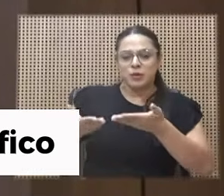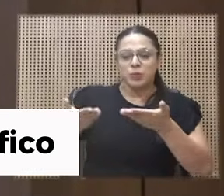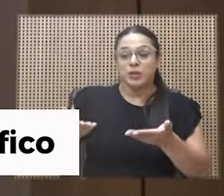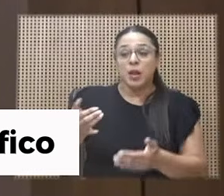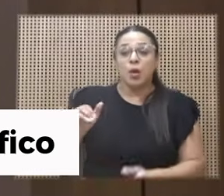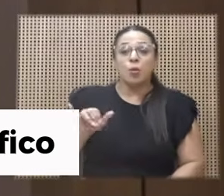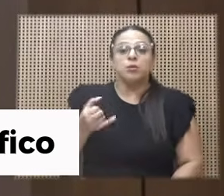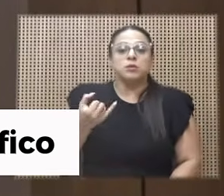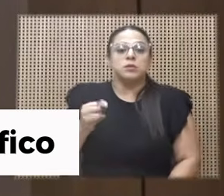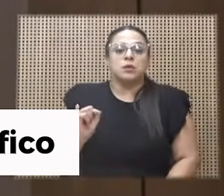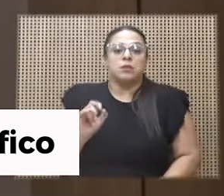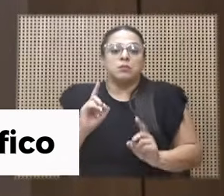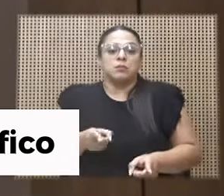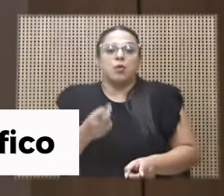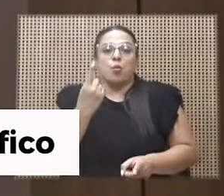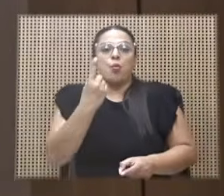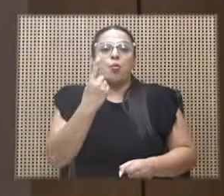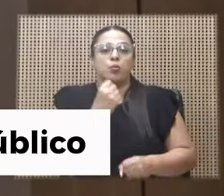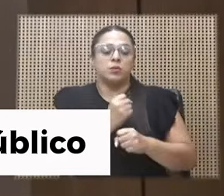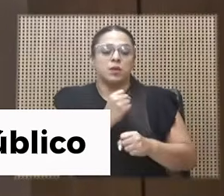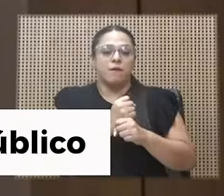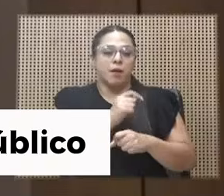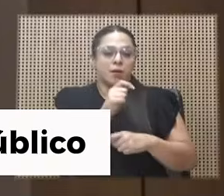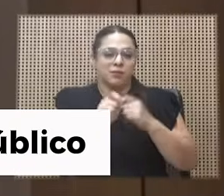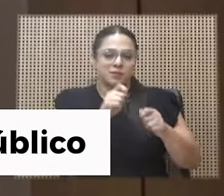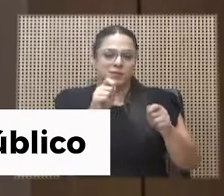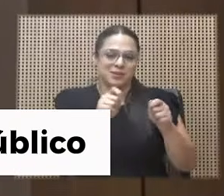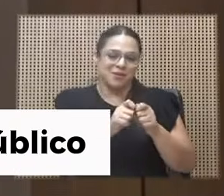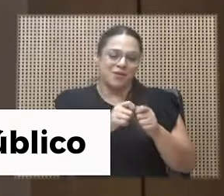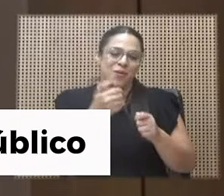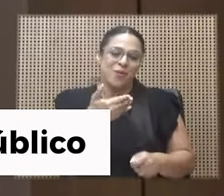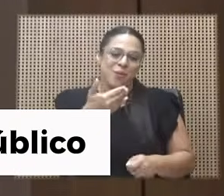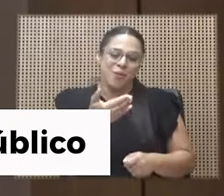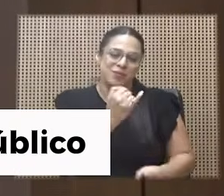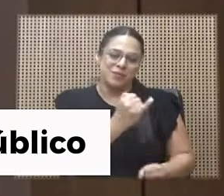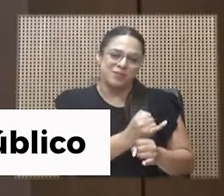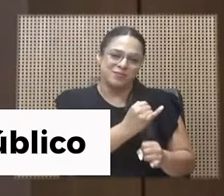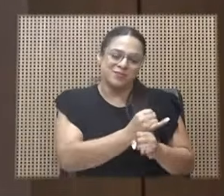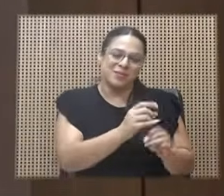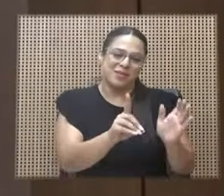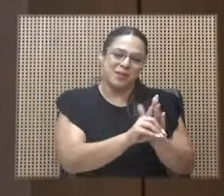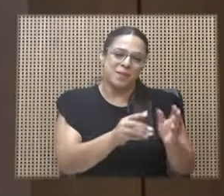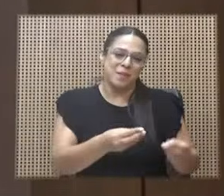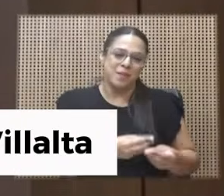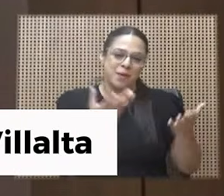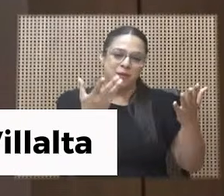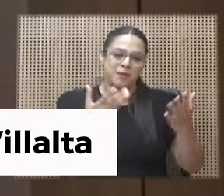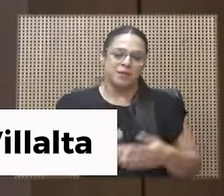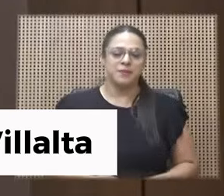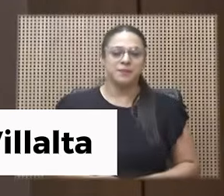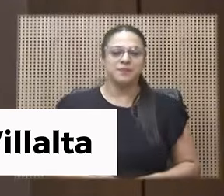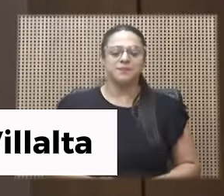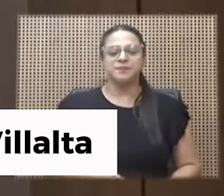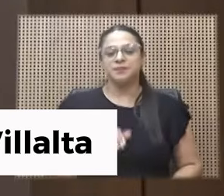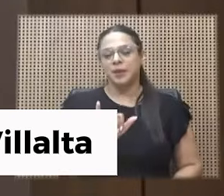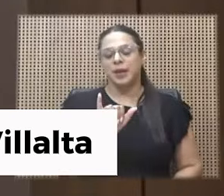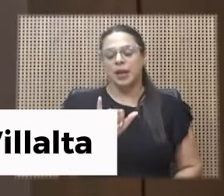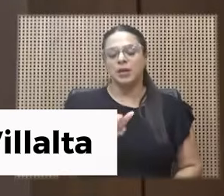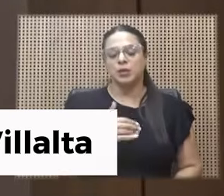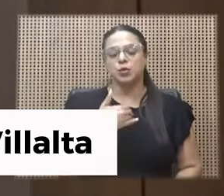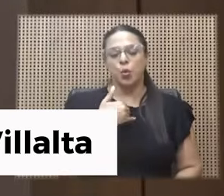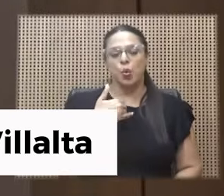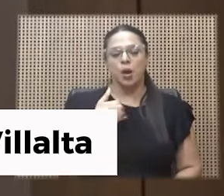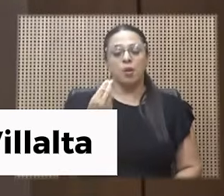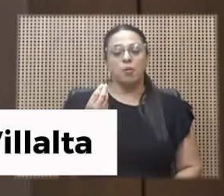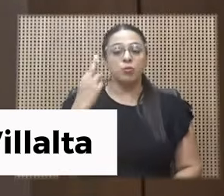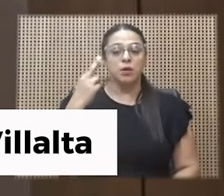fuera a realizar una labor en específico, cuando es una entidad de derecho público. Ahí creo que lleva razón